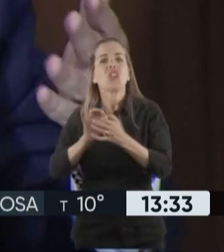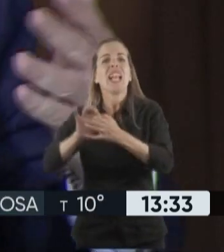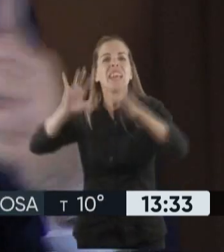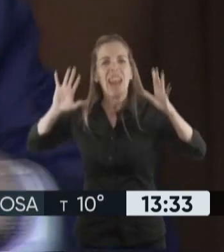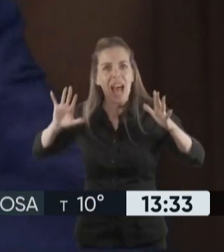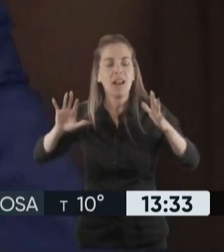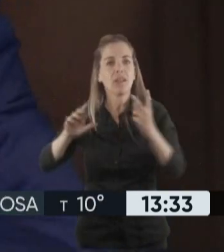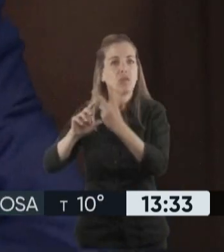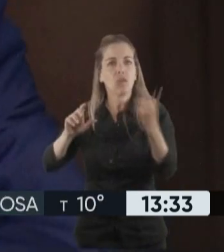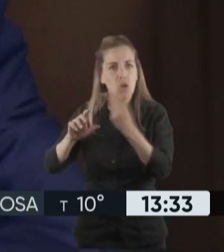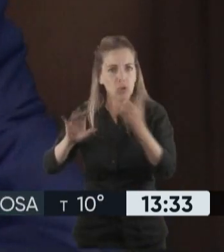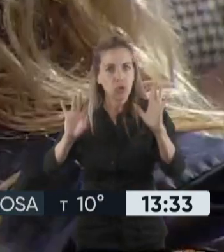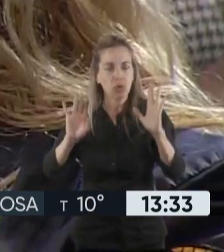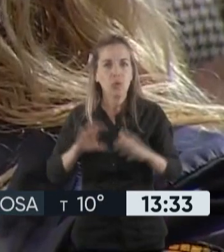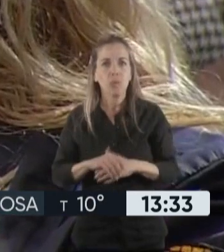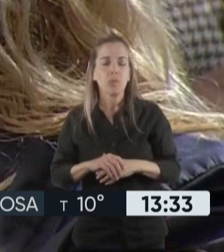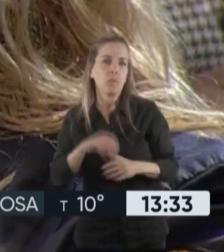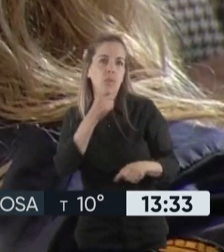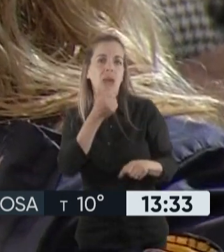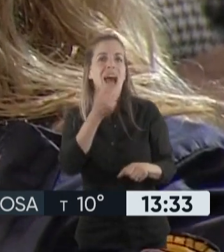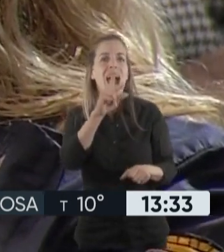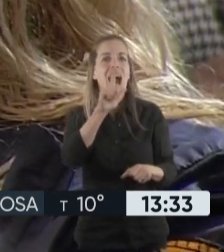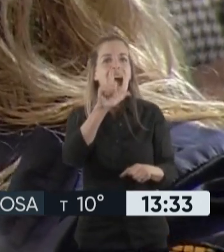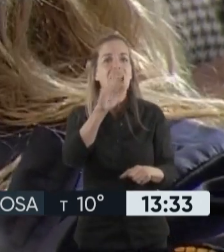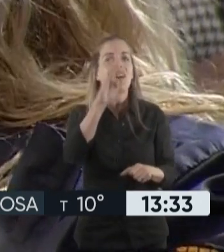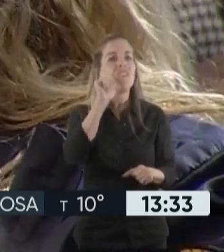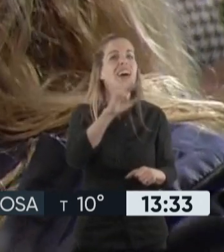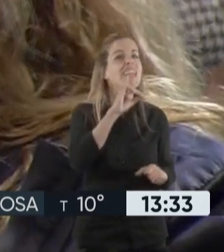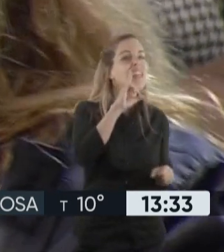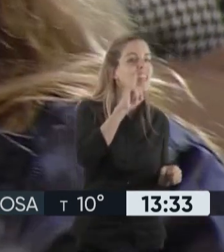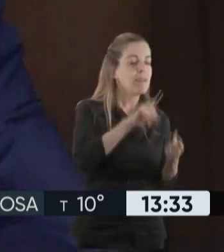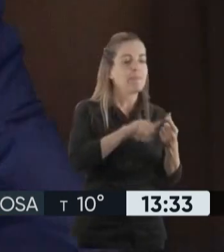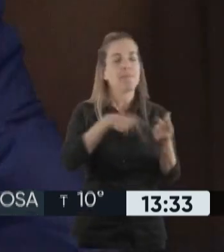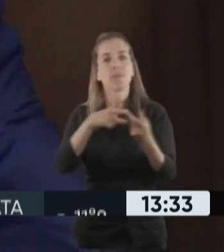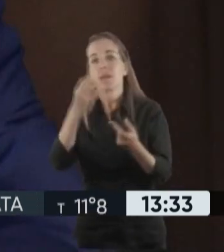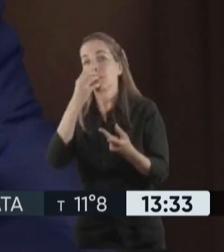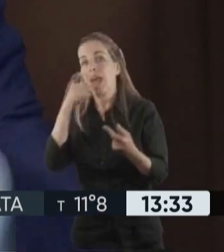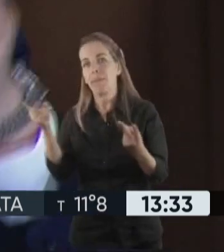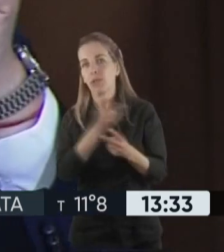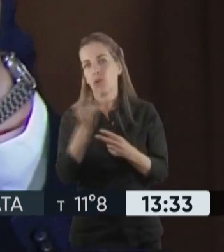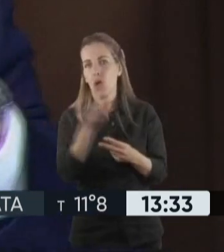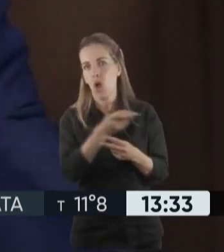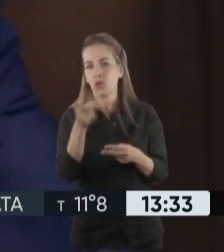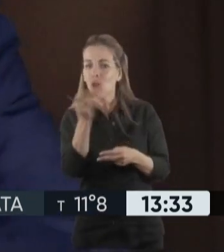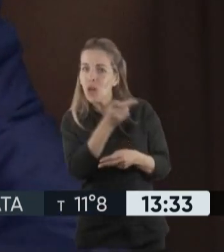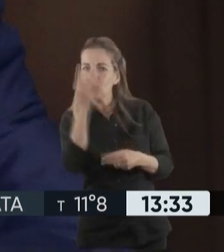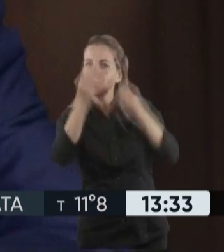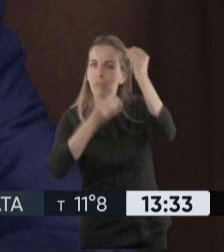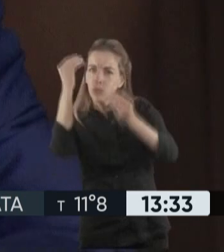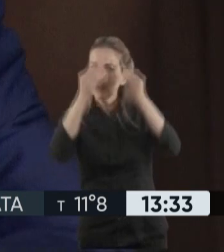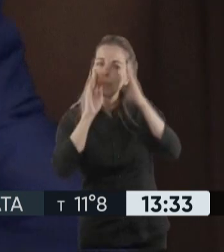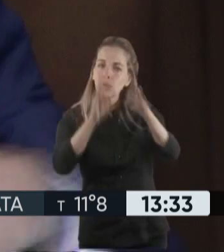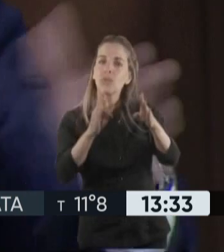hoy, como Alberdi y como Sarmiento, que se preocuparon por la educación